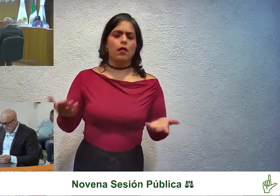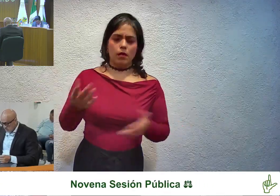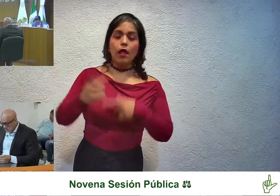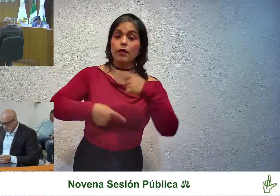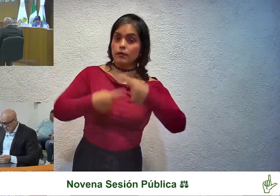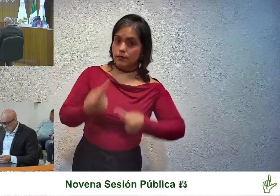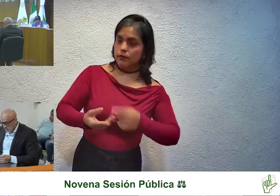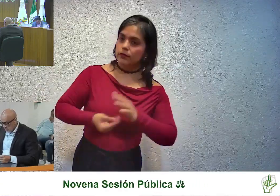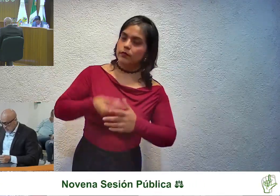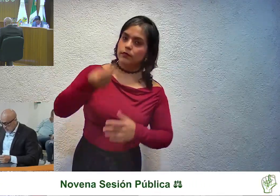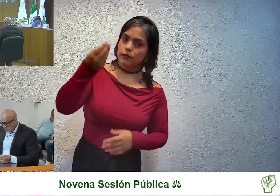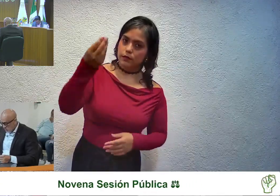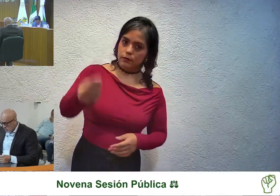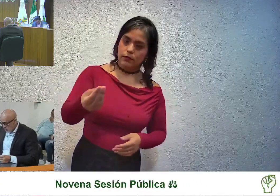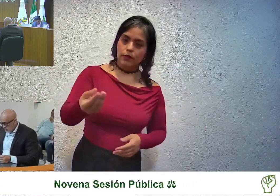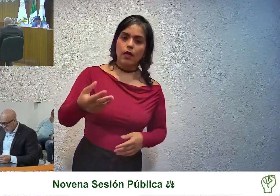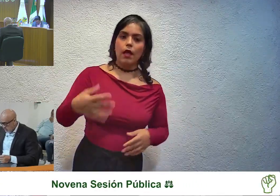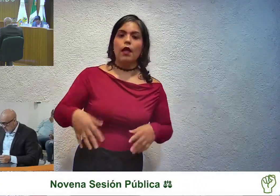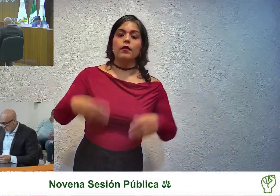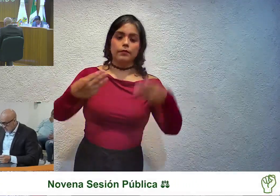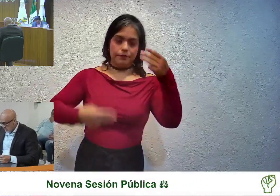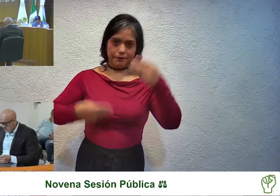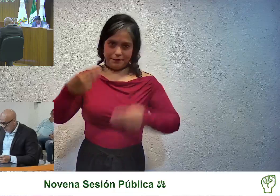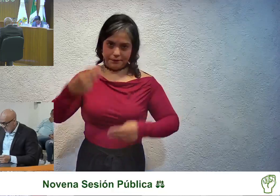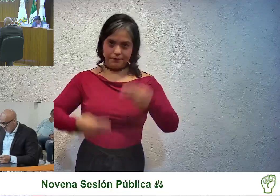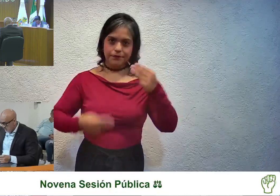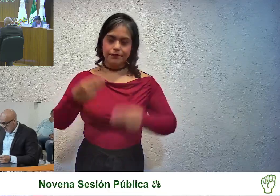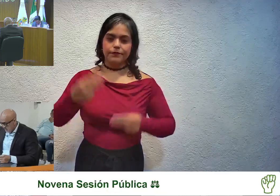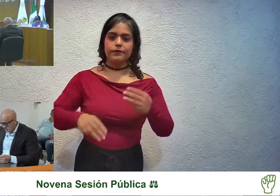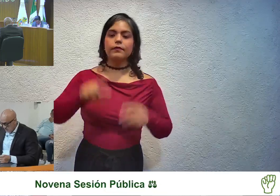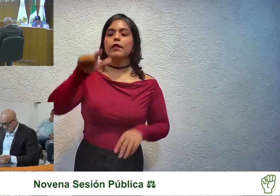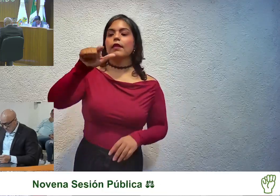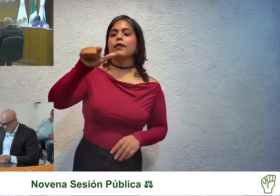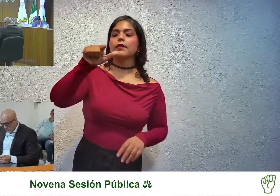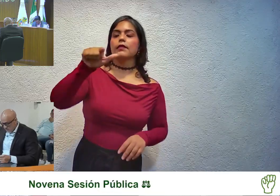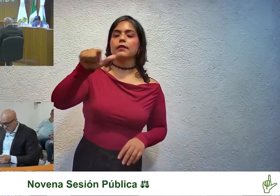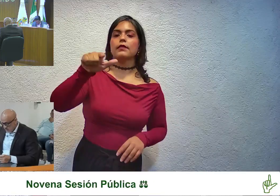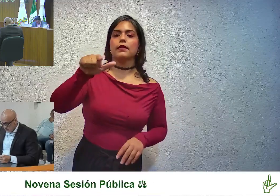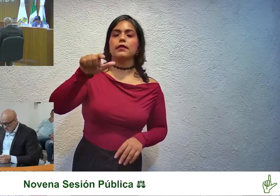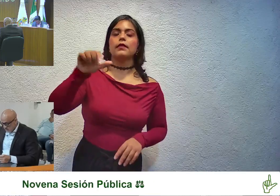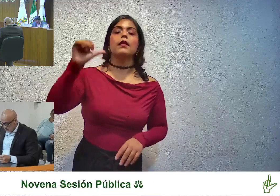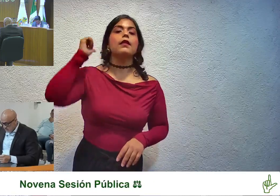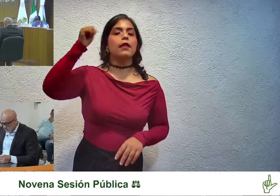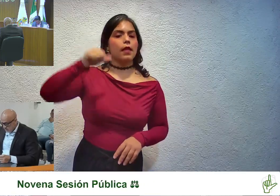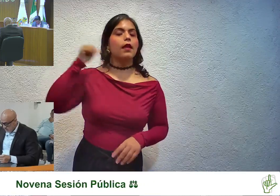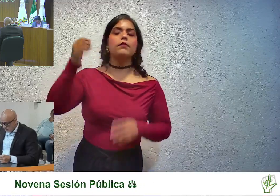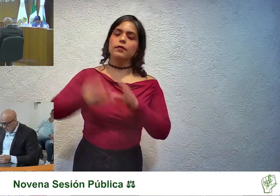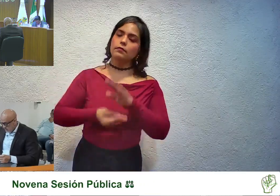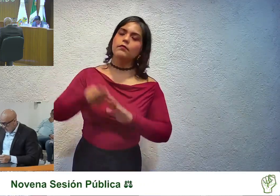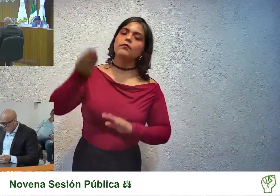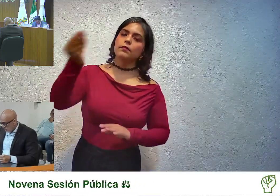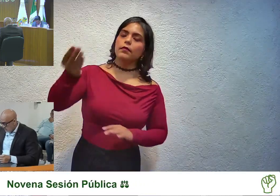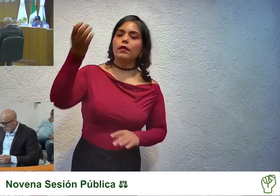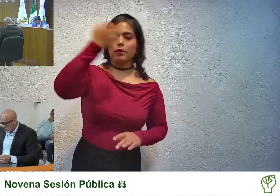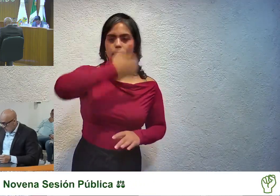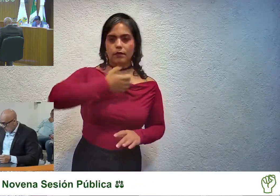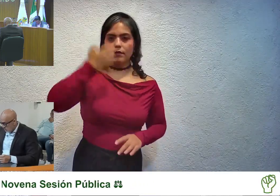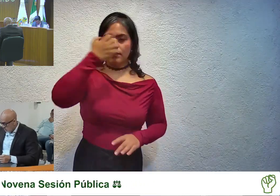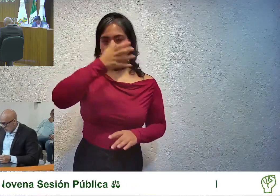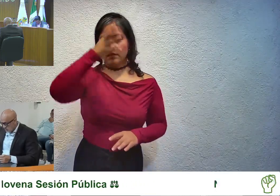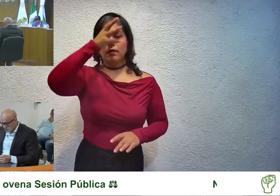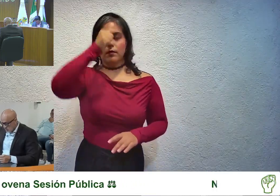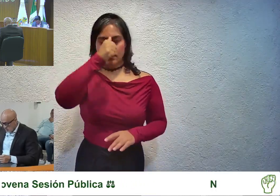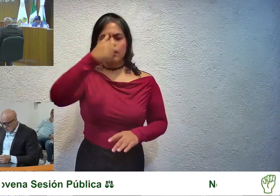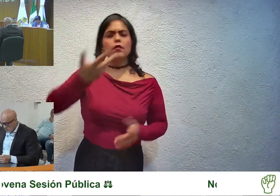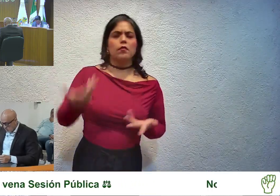la presencia judicial de la magistratura ponente el día 17 de abril. Así, del análisis integral del convenio sometido